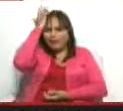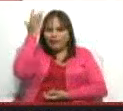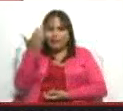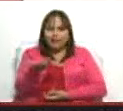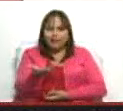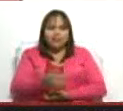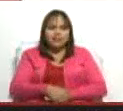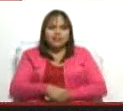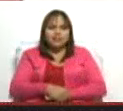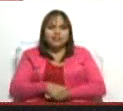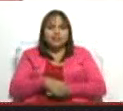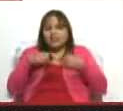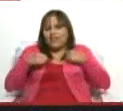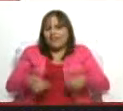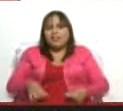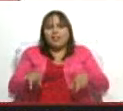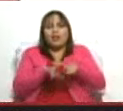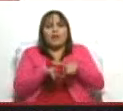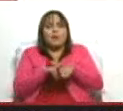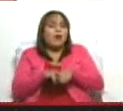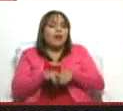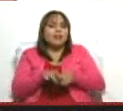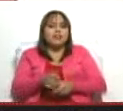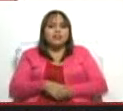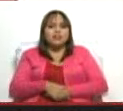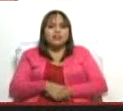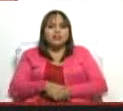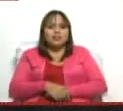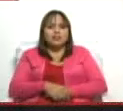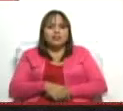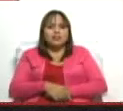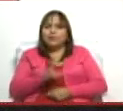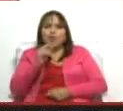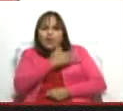Se disfrazan de pueblo. No llegan a ser pueblo.